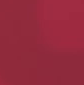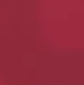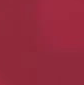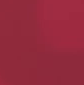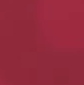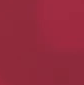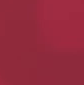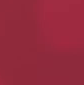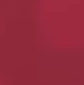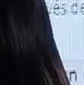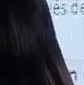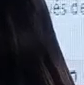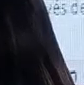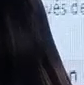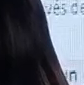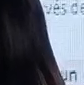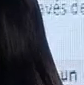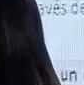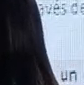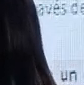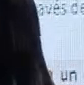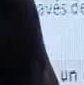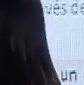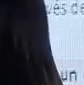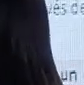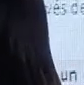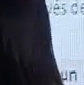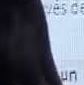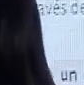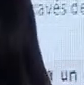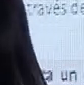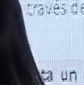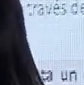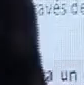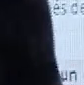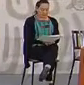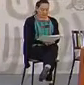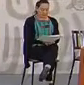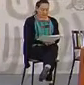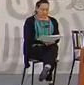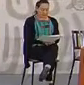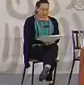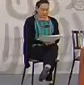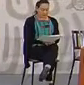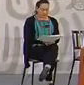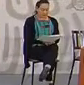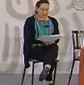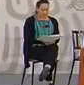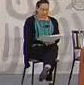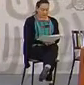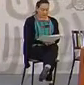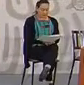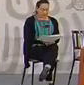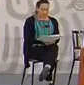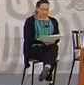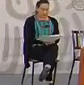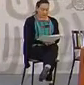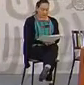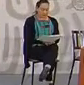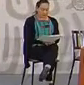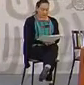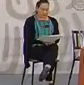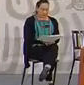padres y madres. La entrega será directa, sin intermediarios, como ya lo ha comentado el presidente, a través de